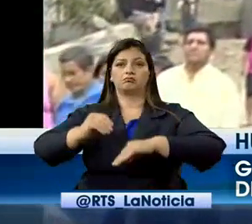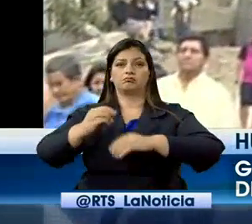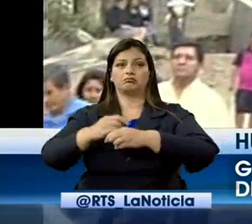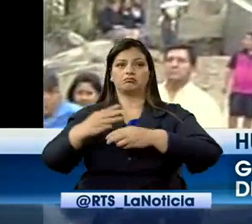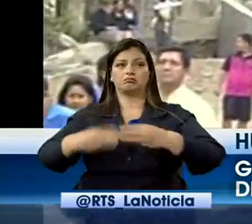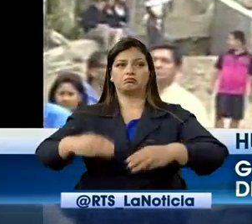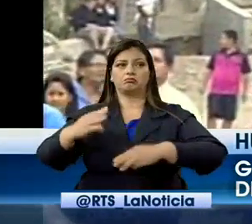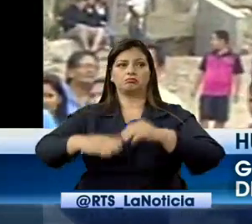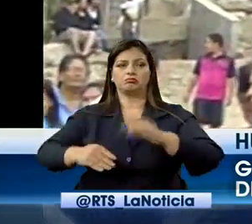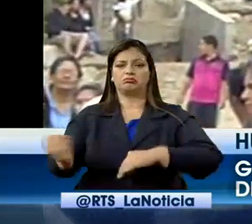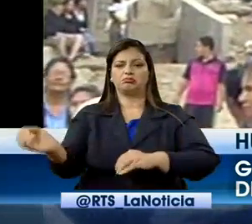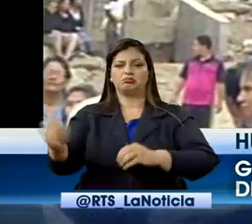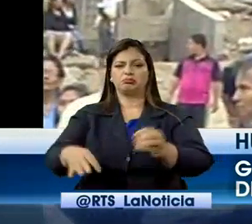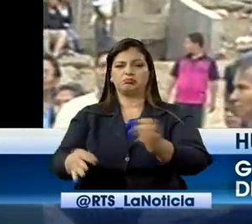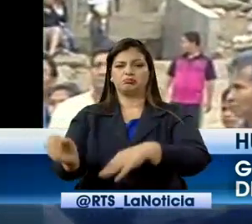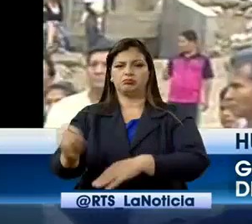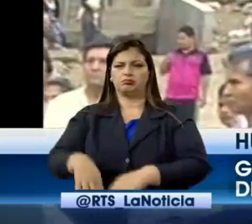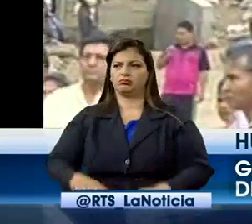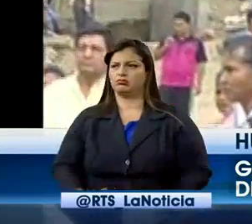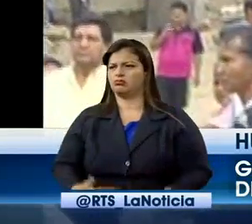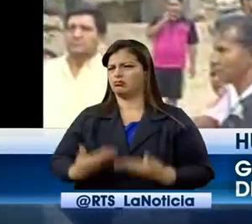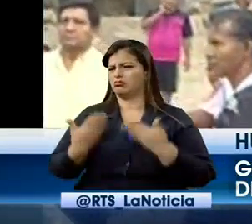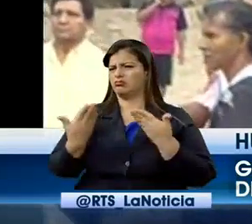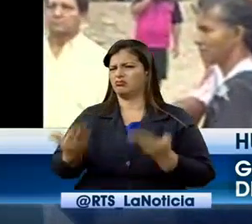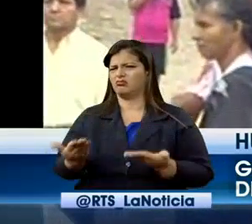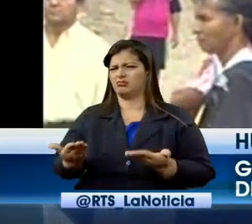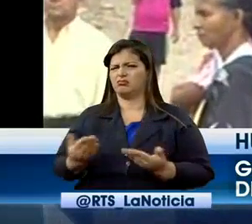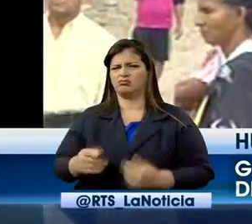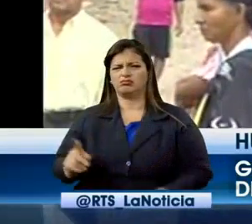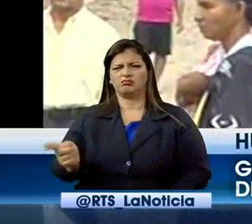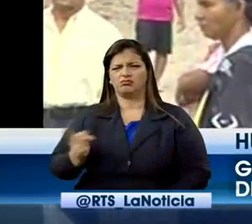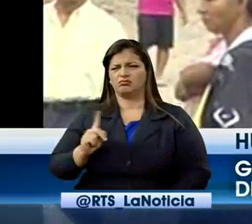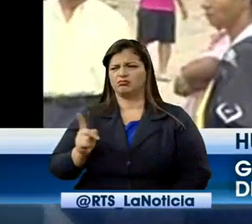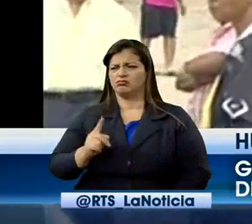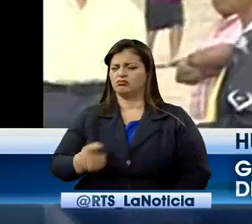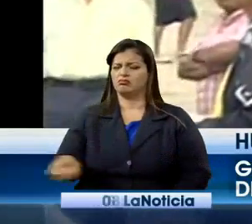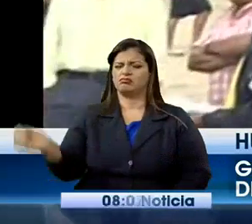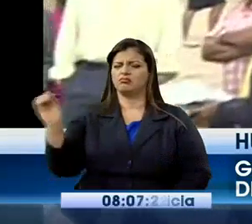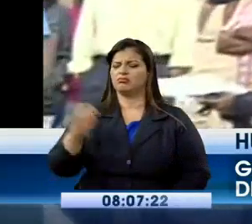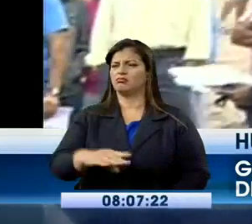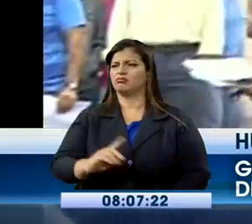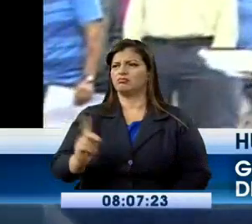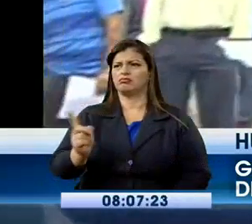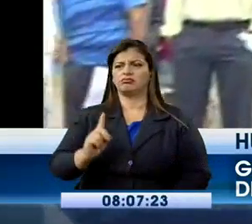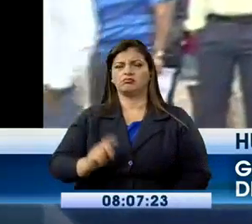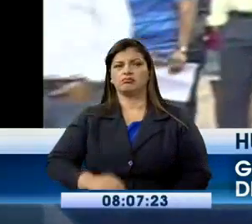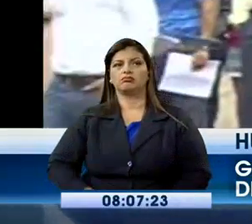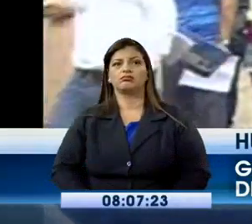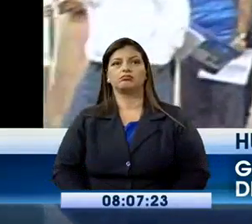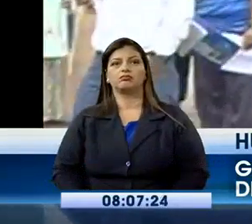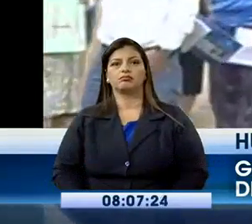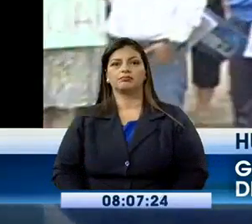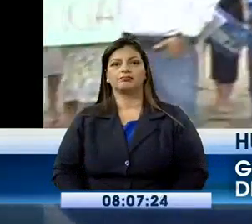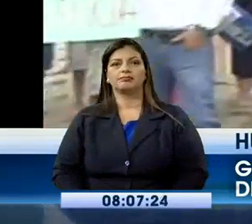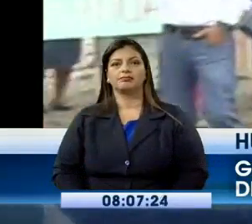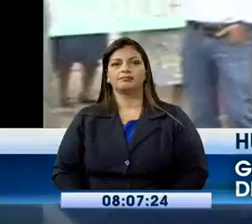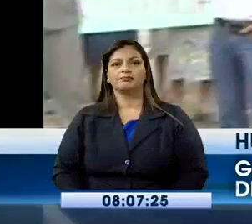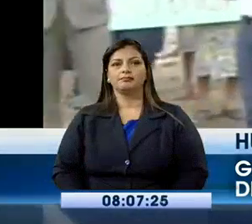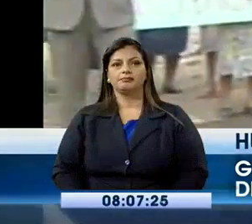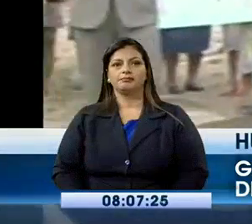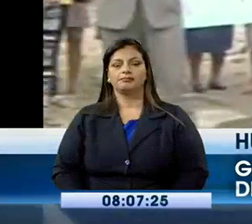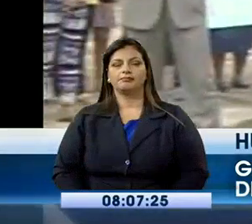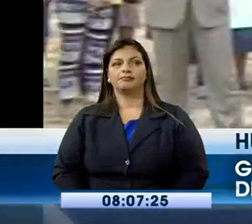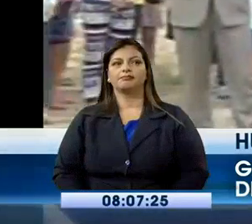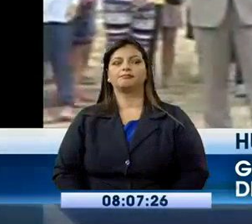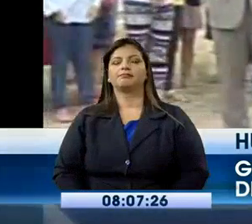removidos. Y en todo contrato hay un rubro considerado para la evacuación de estos materiales. Okay. Bueno, entonces eso es lo que están